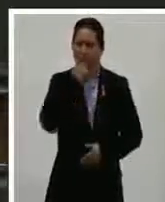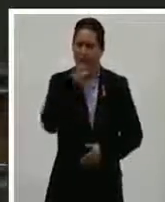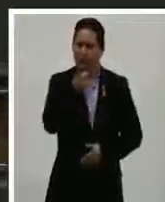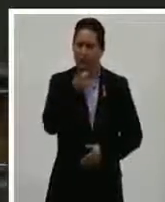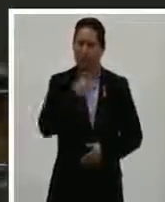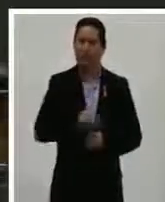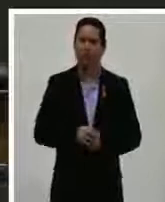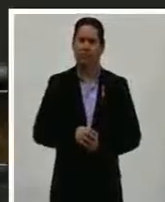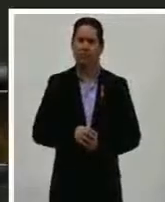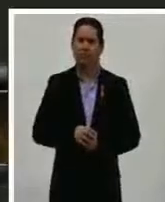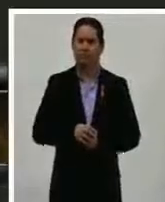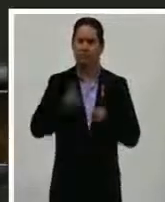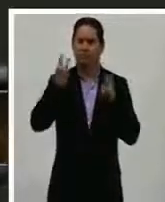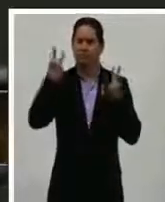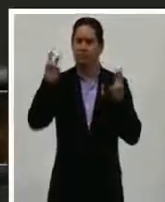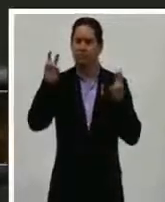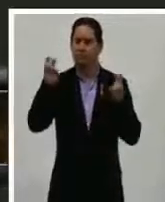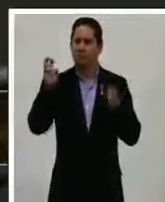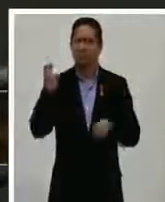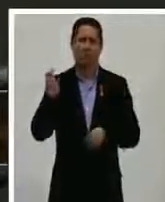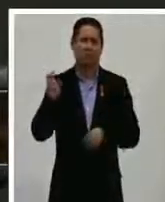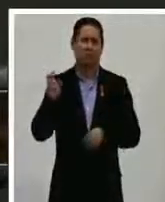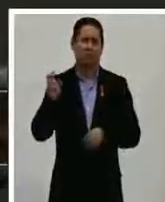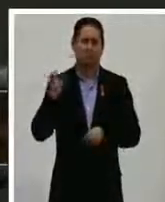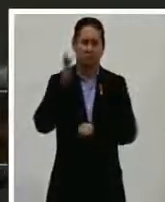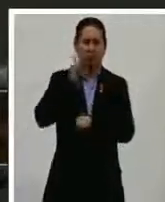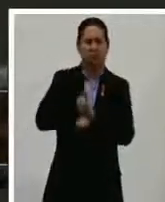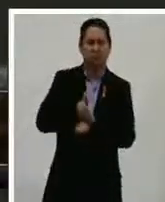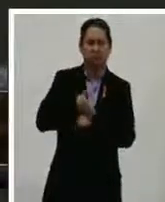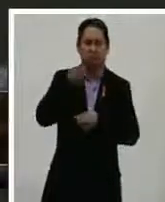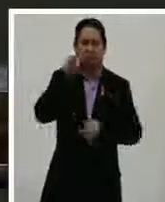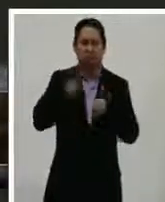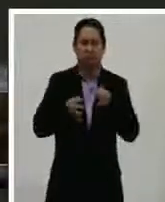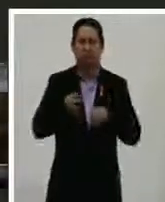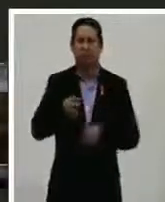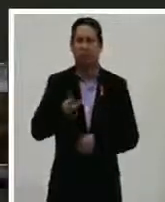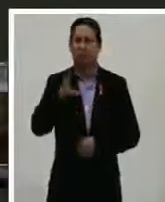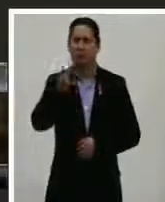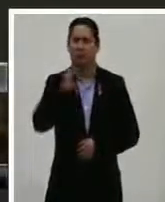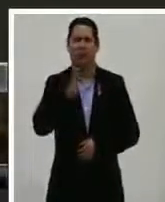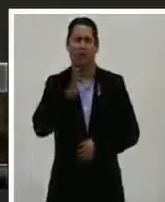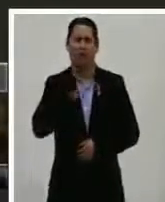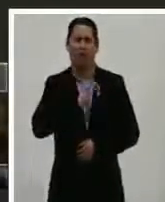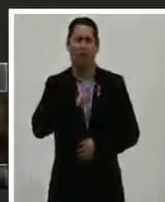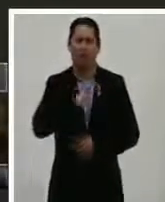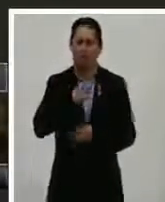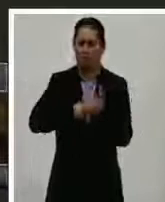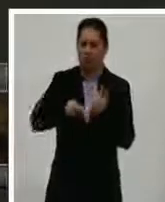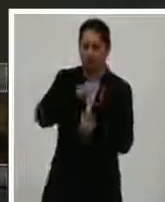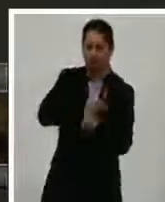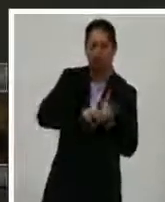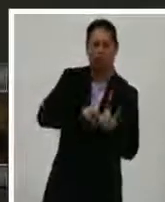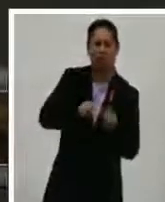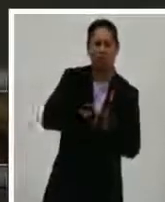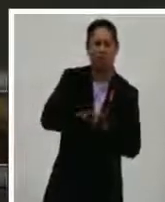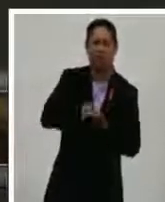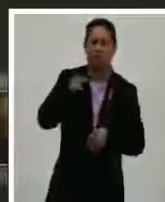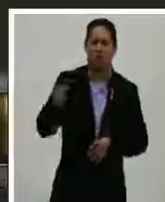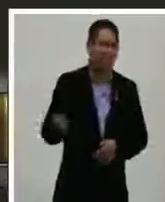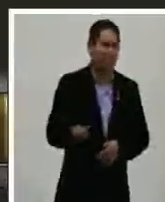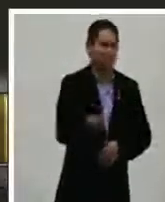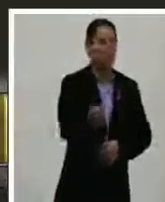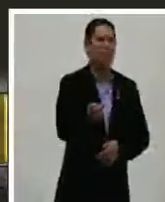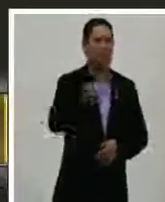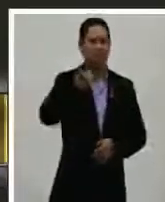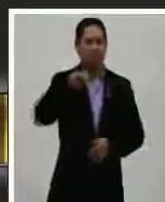la en materia penal no existe la retroactividad en perjuicio de persona alguna la pregunta sería si en